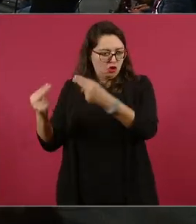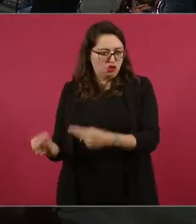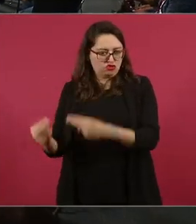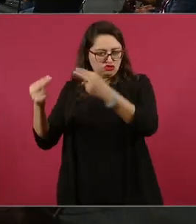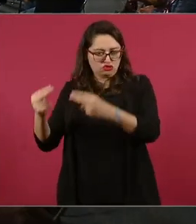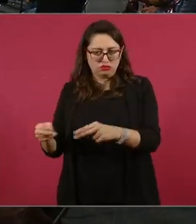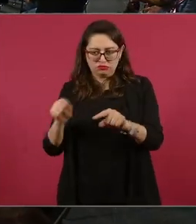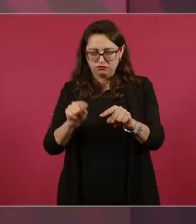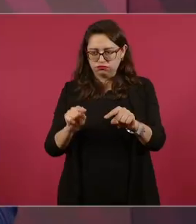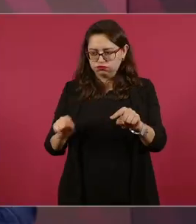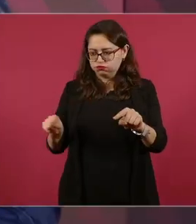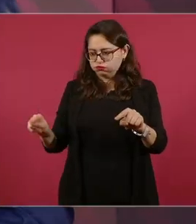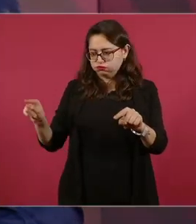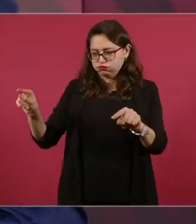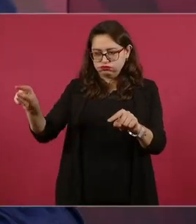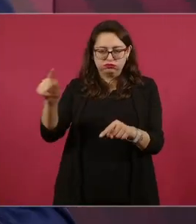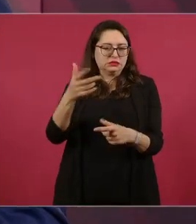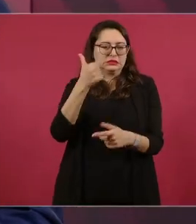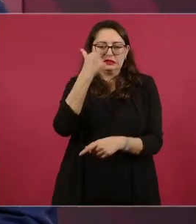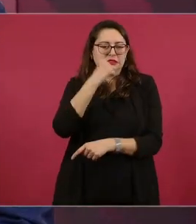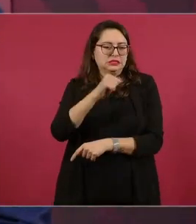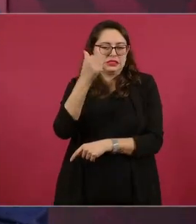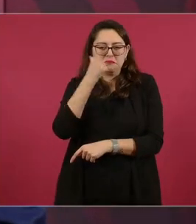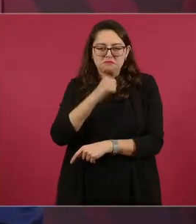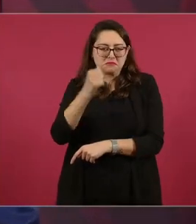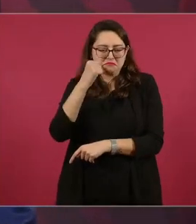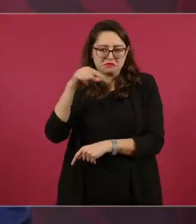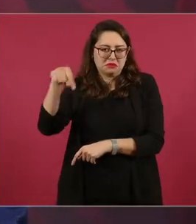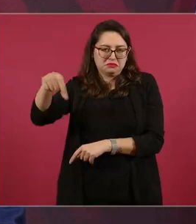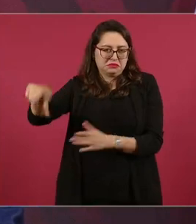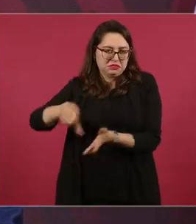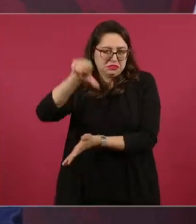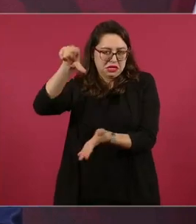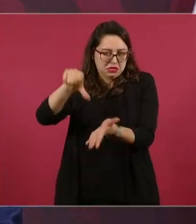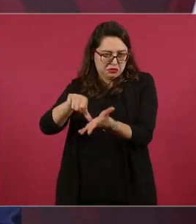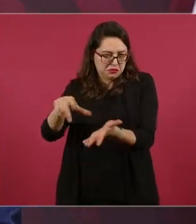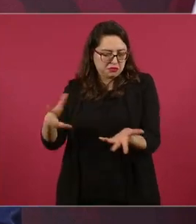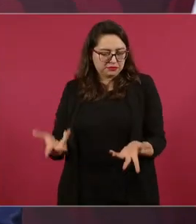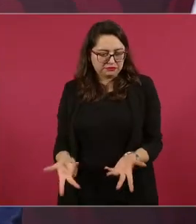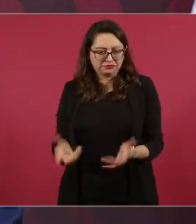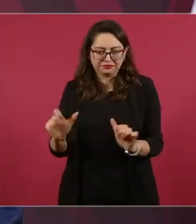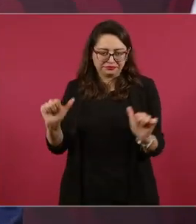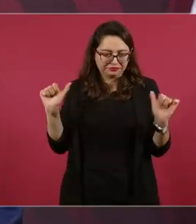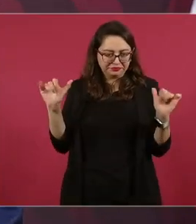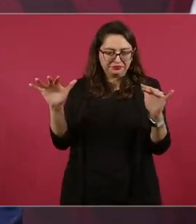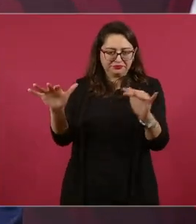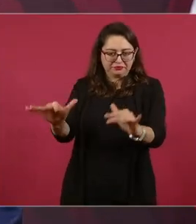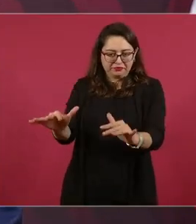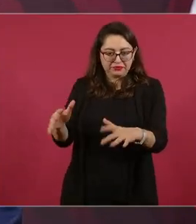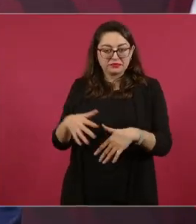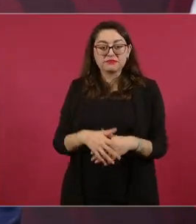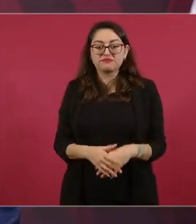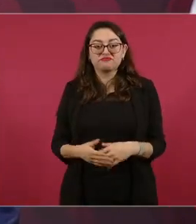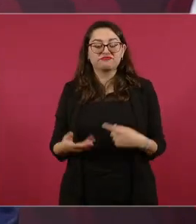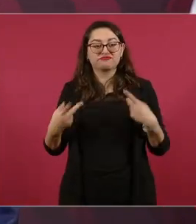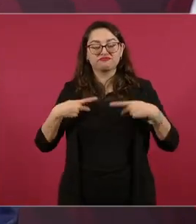que siempre están enfrente de las plazas. Y ahí se enteran de